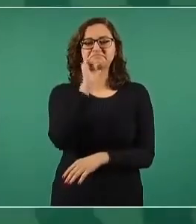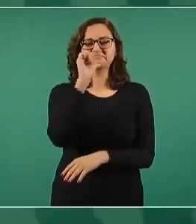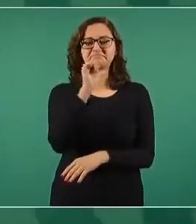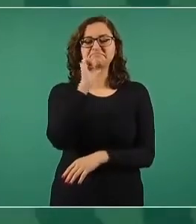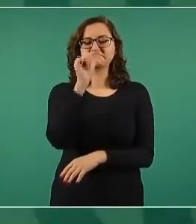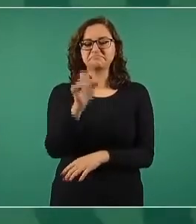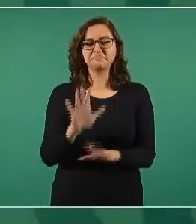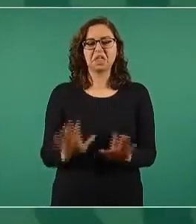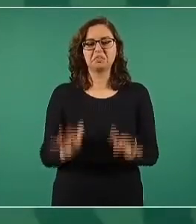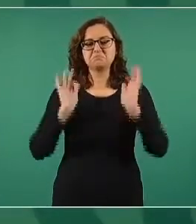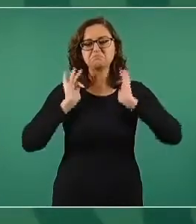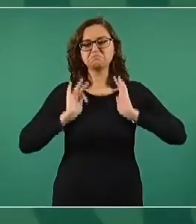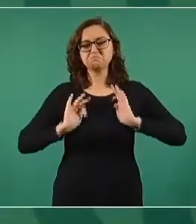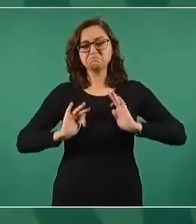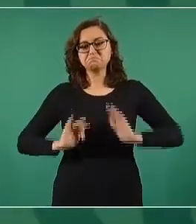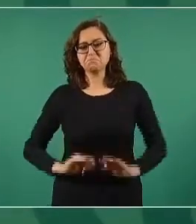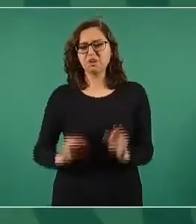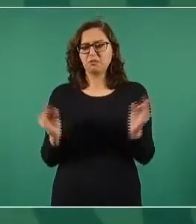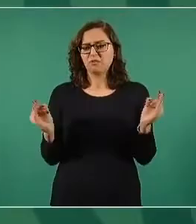que llega,